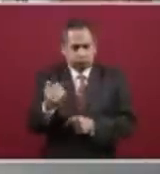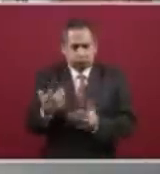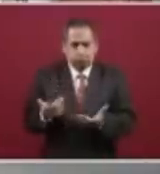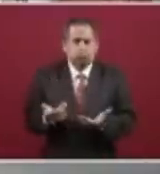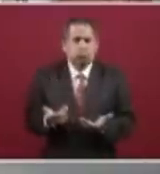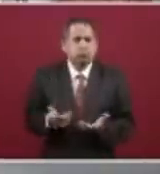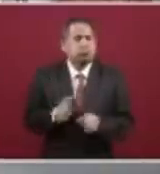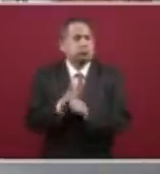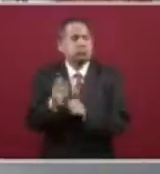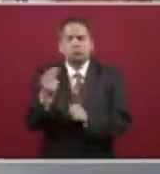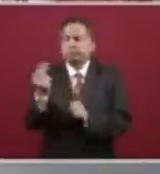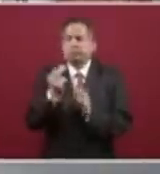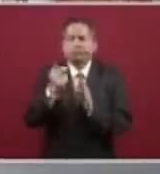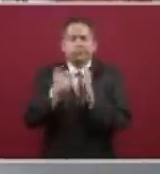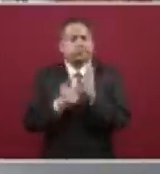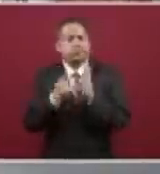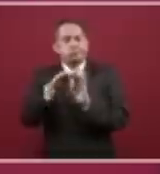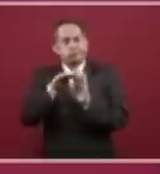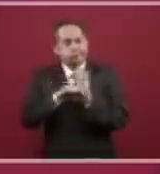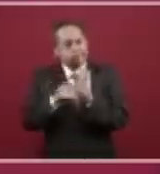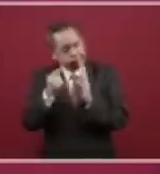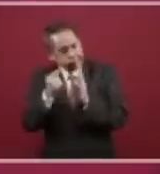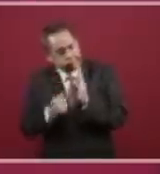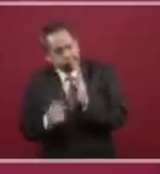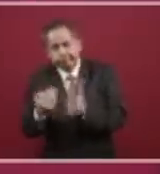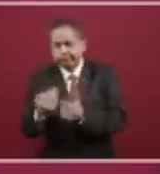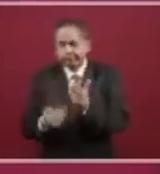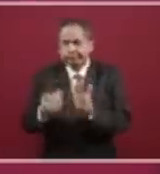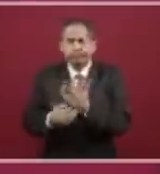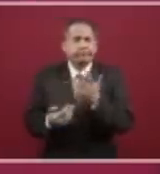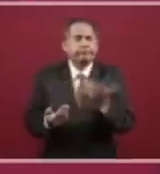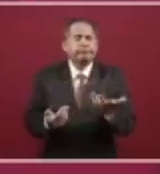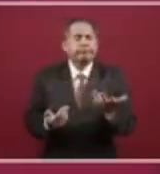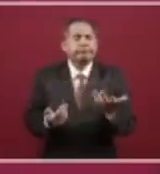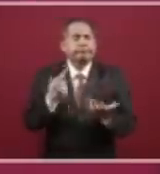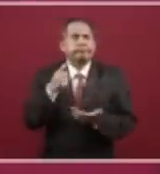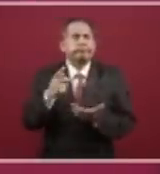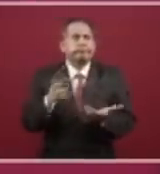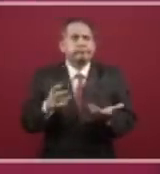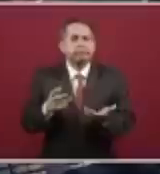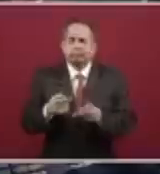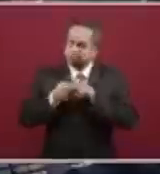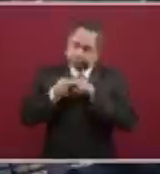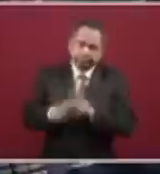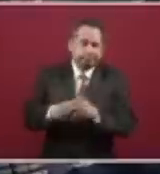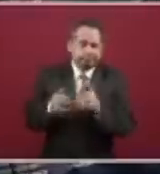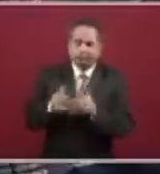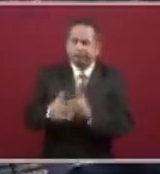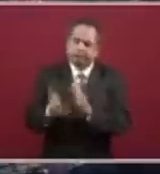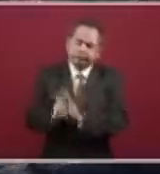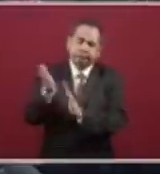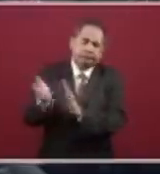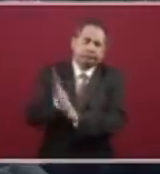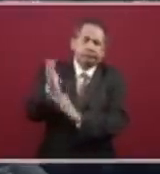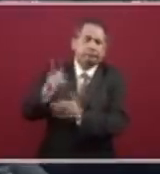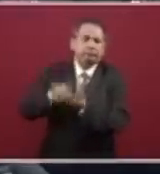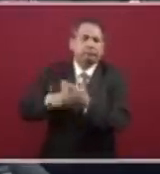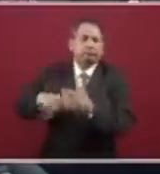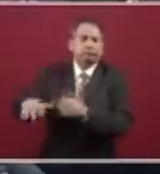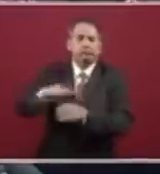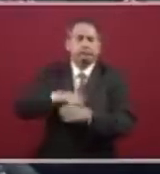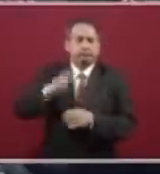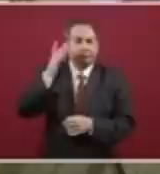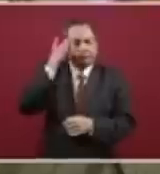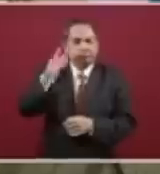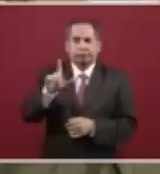qué requisitos son los que les faltan para qué ya comienza la construcción del aeropuerto en santa lucia y